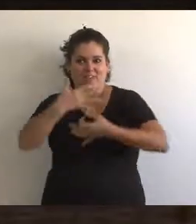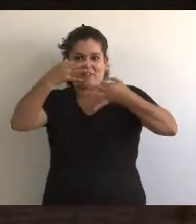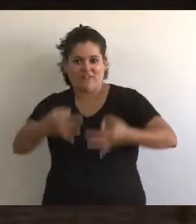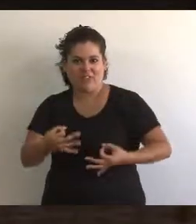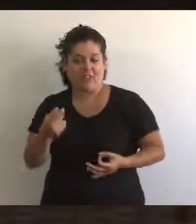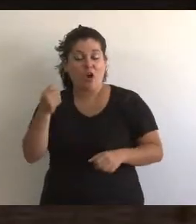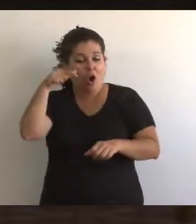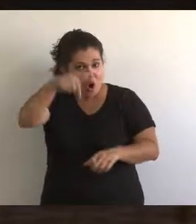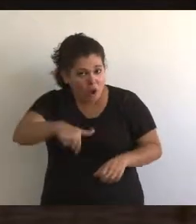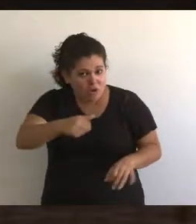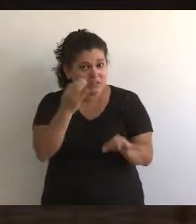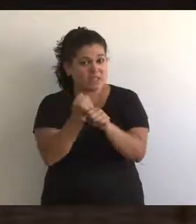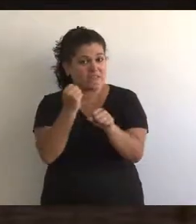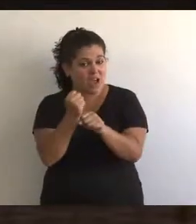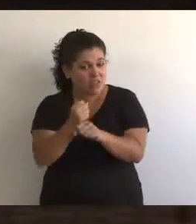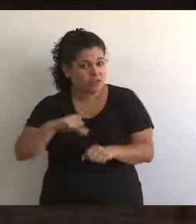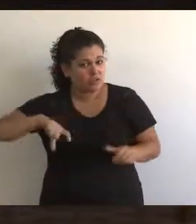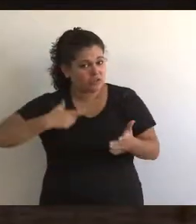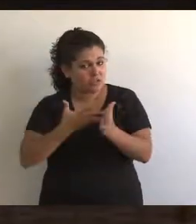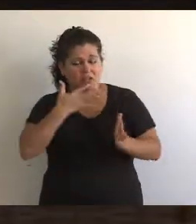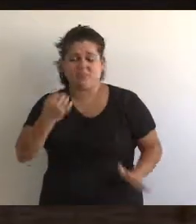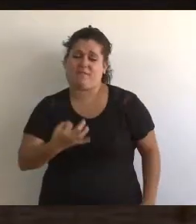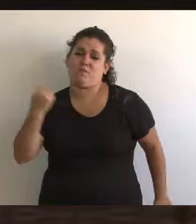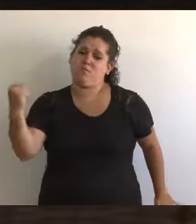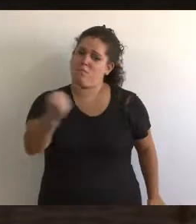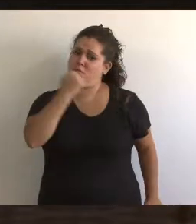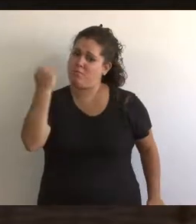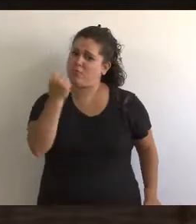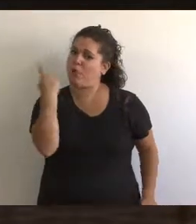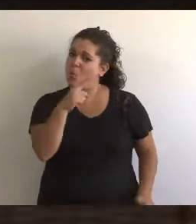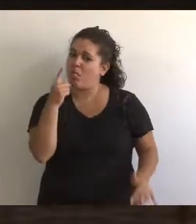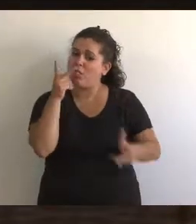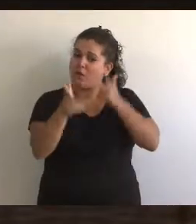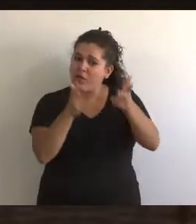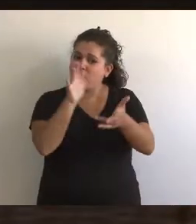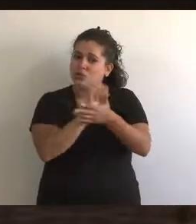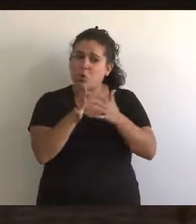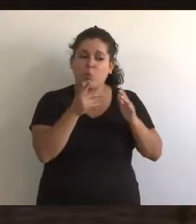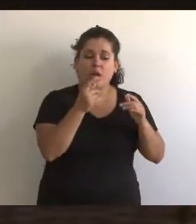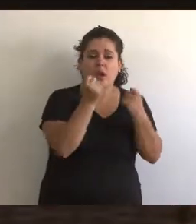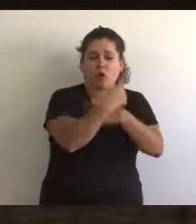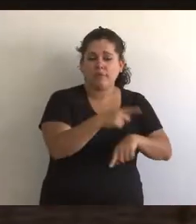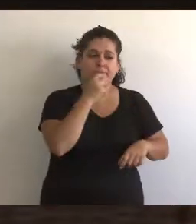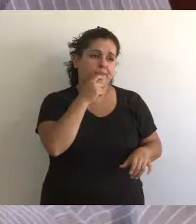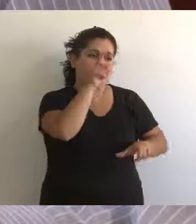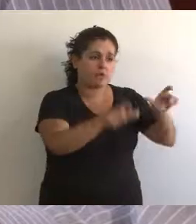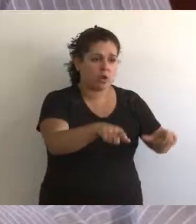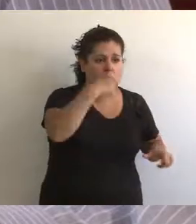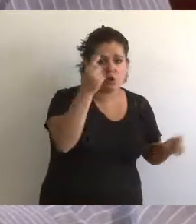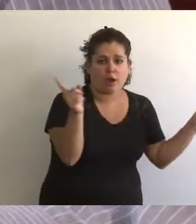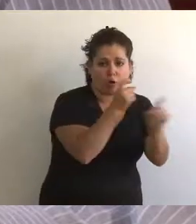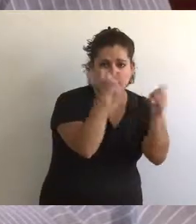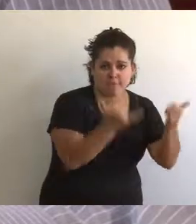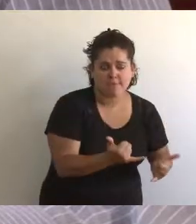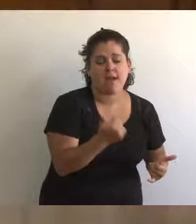transformar la realidad. Un trabajador social hoy tiene un rol importantísimo a la hora de discutir la relación de los sujetos con las drogas, de